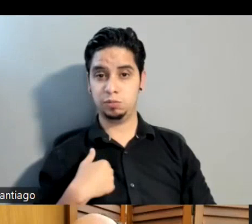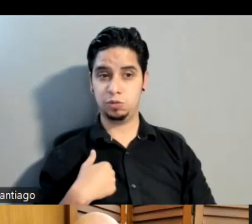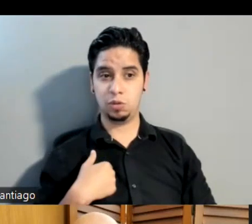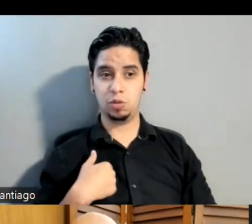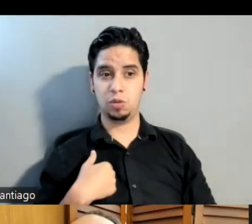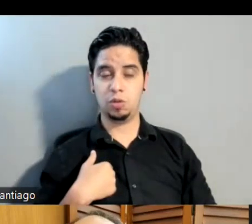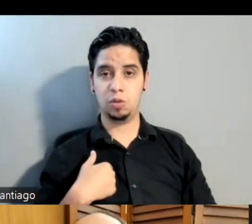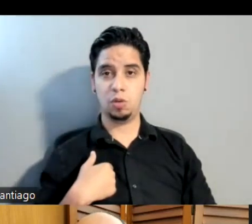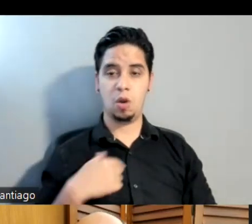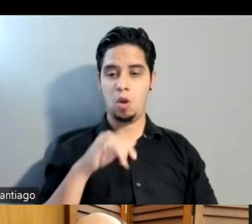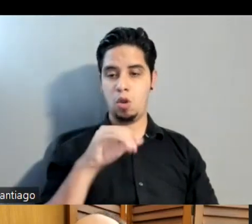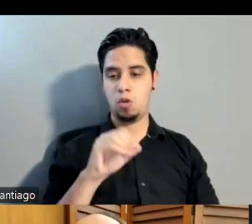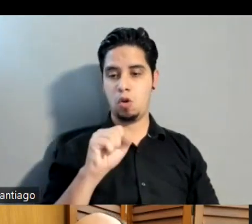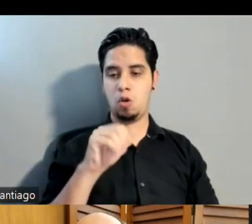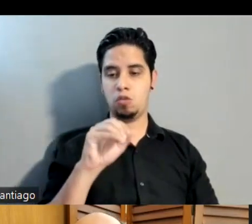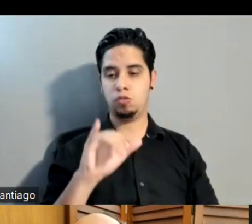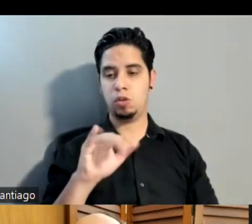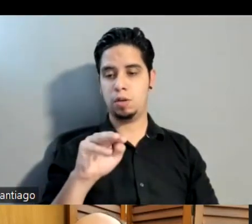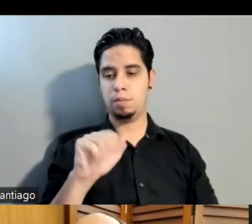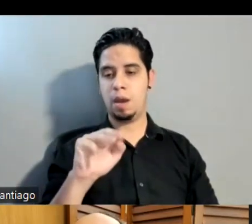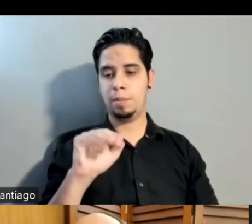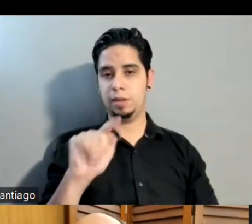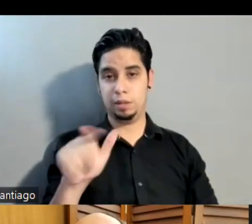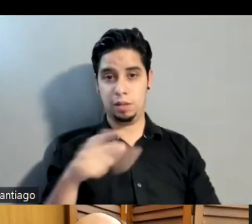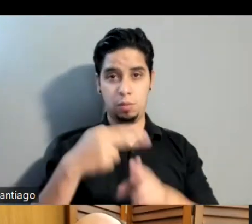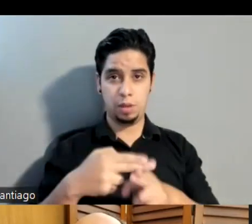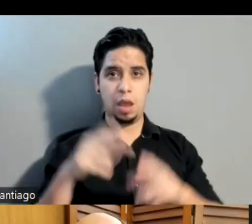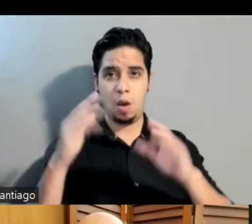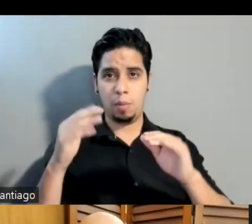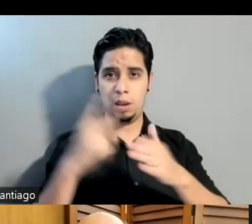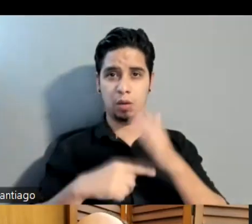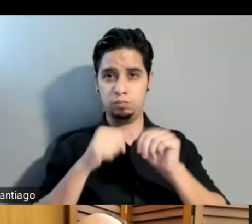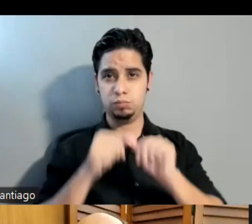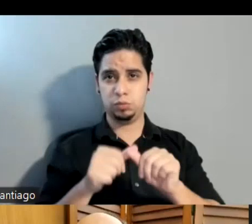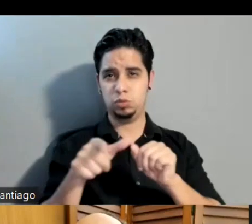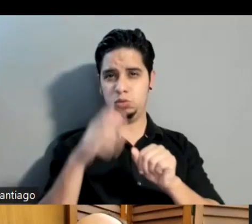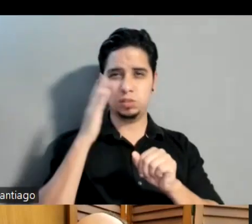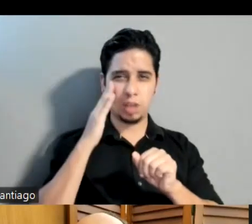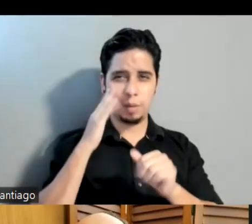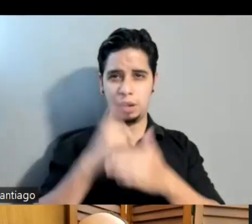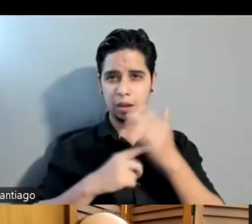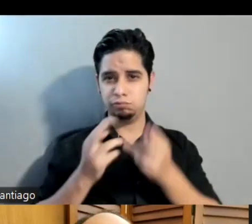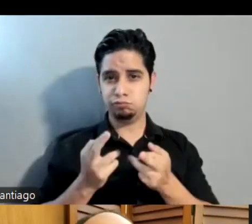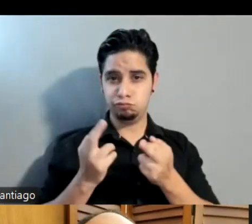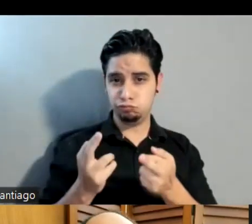era que se llamaba. Y bueno, esperemos, ¿verdad?, que la obra continúe. Tú sabes que te hicieron una recomendación